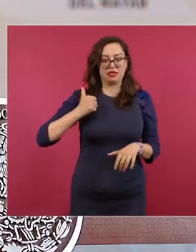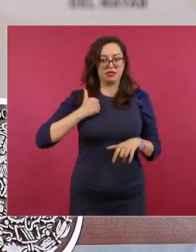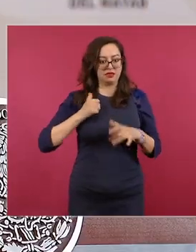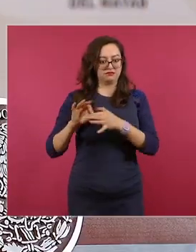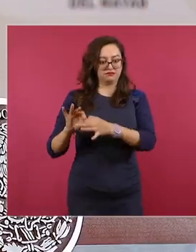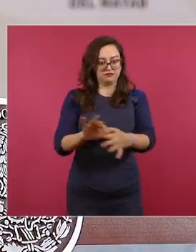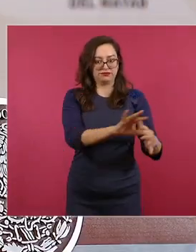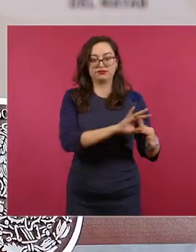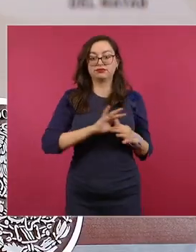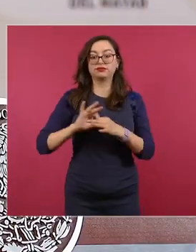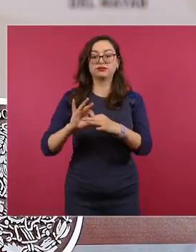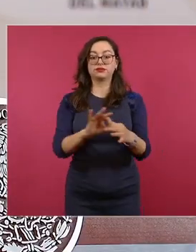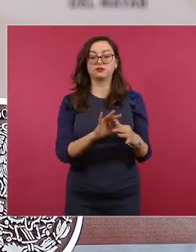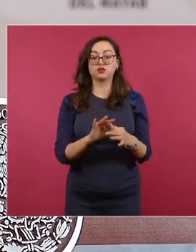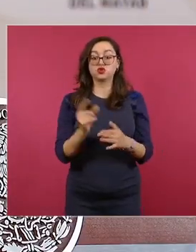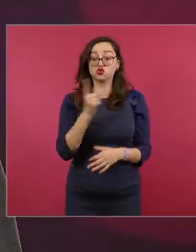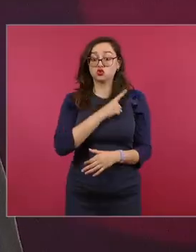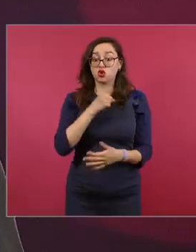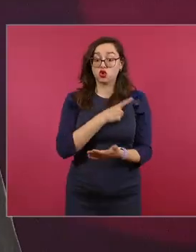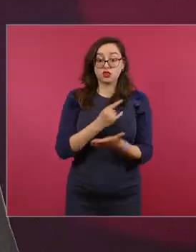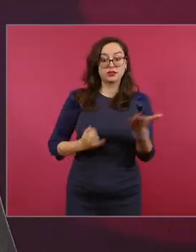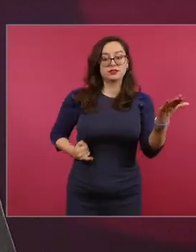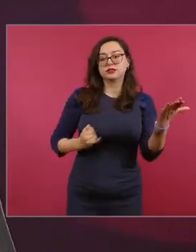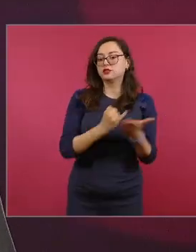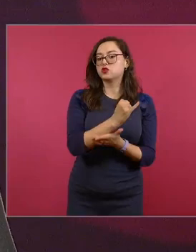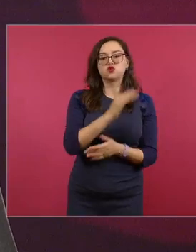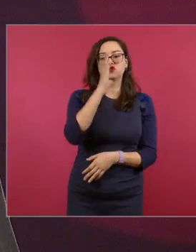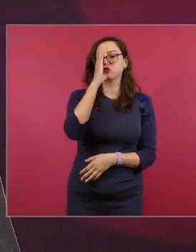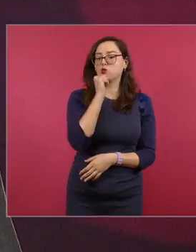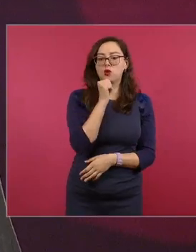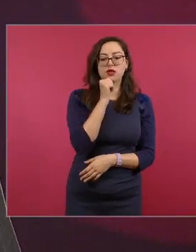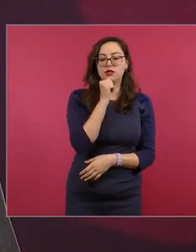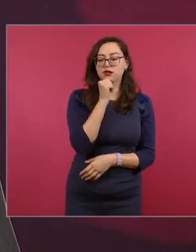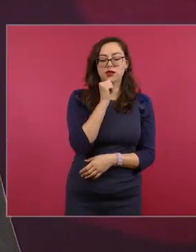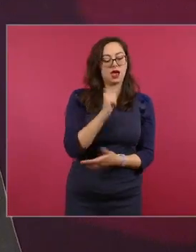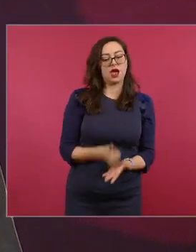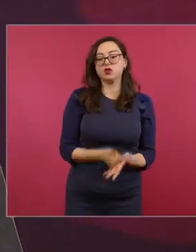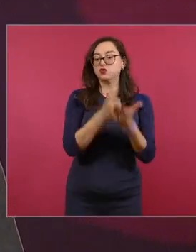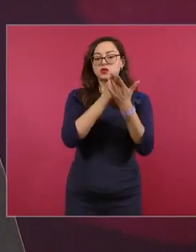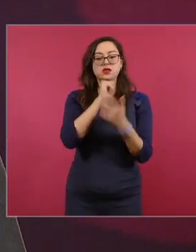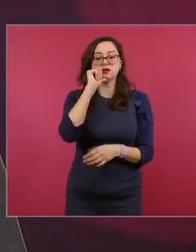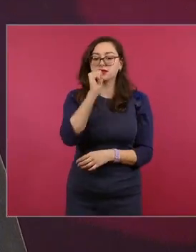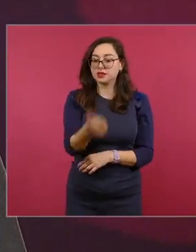no sirven, no funcionan, no ayudan.